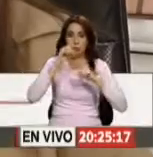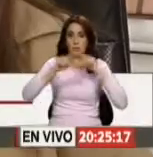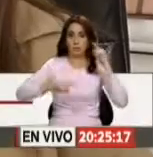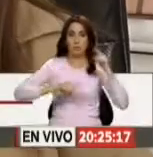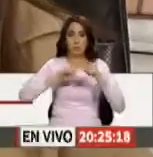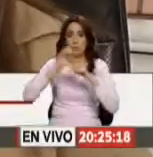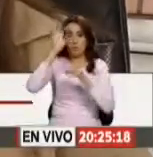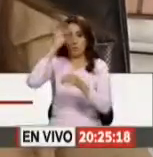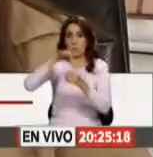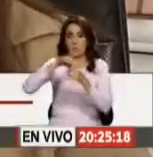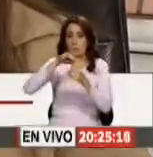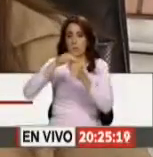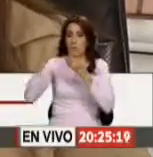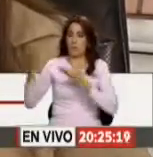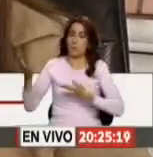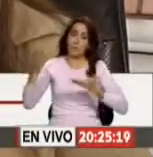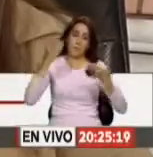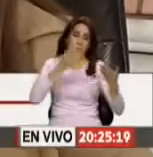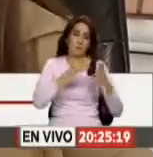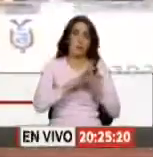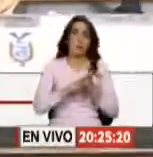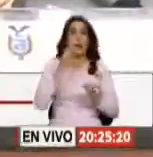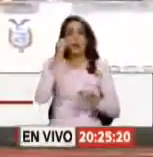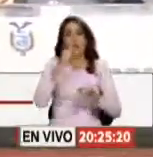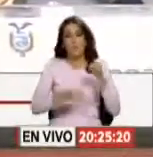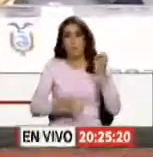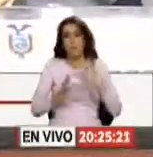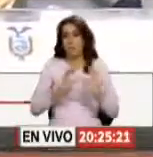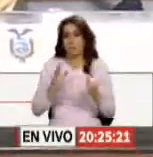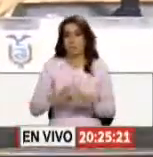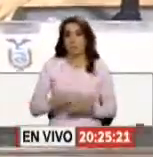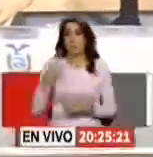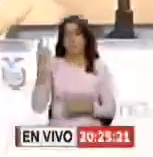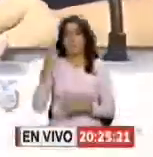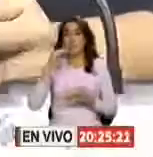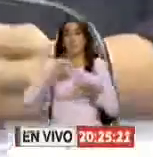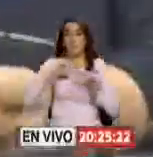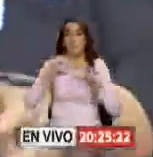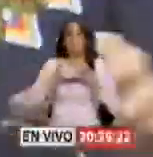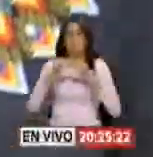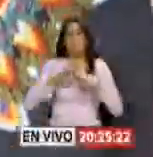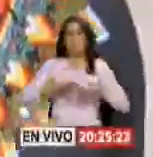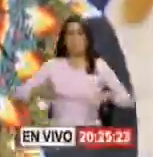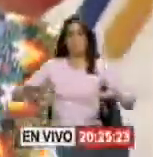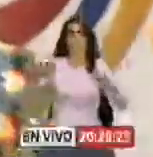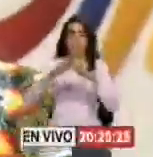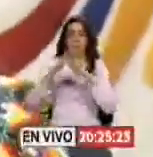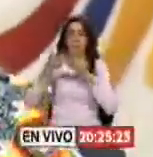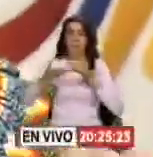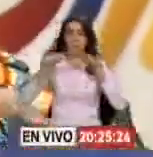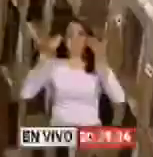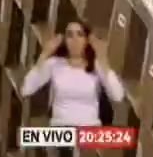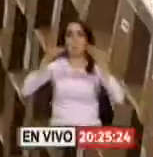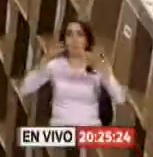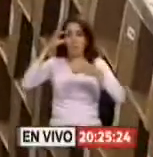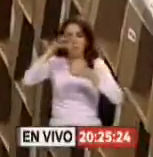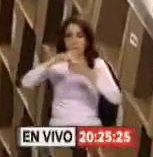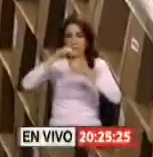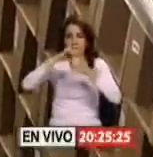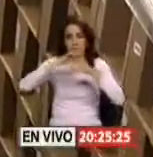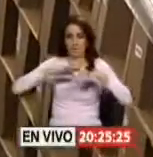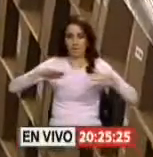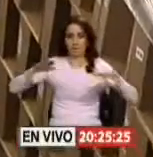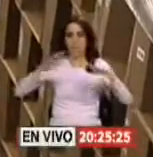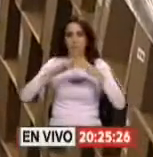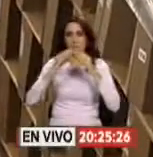en lugar de estarles diciendo los apellidos. La medida se adoptó para que los miembros de las juntas receptoras del voto puedan identificar con